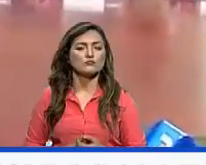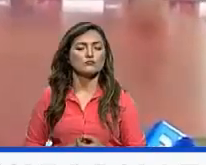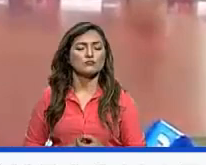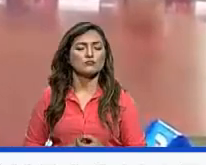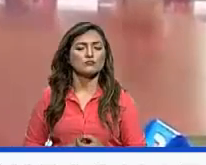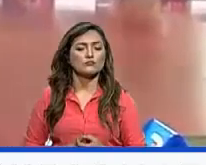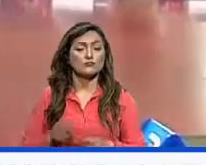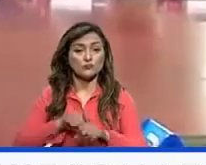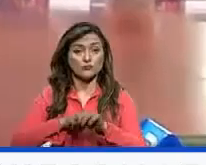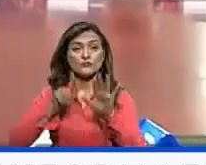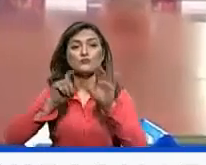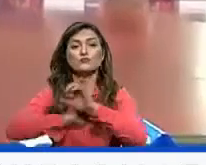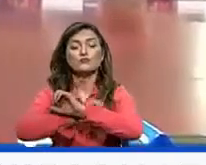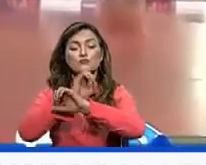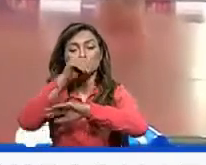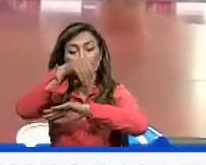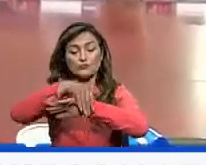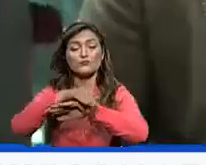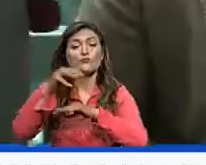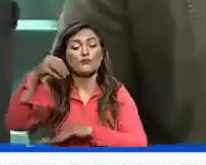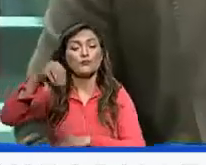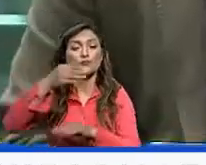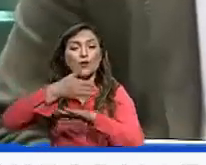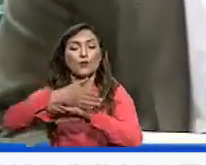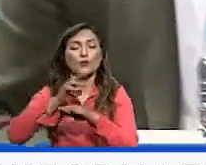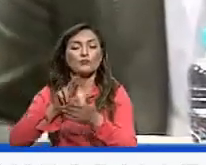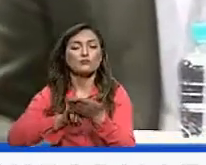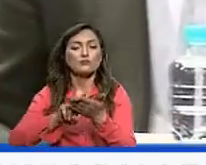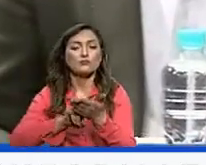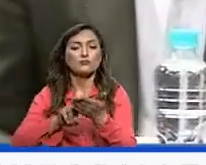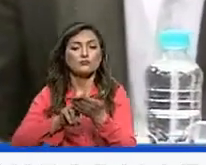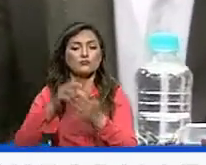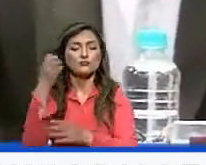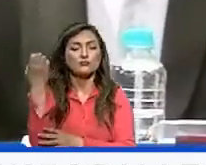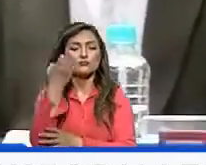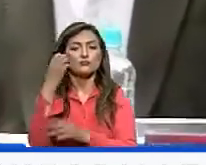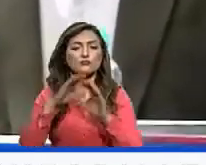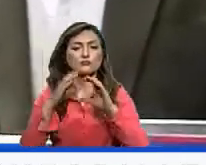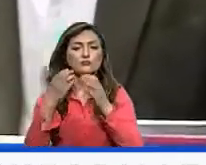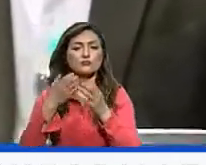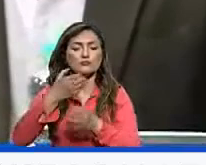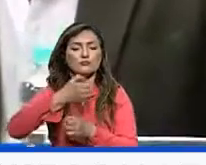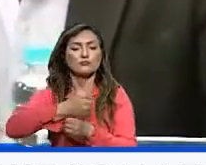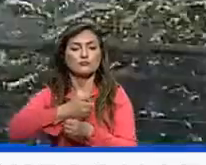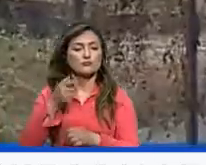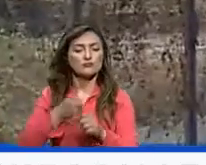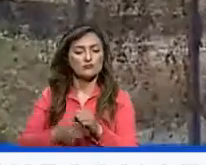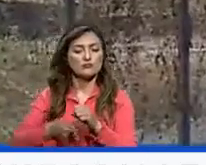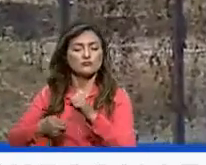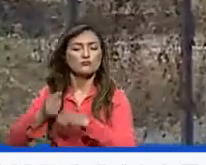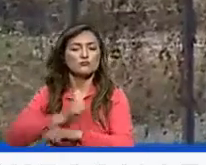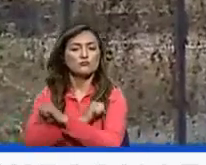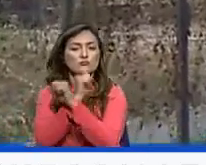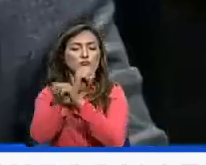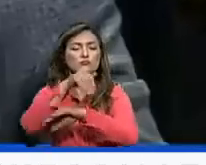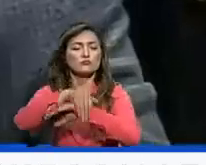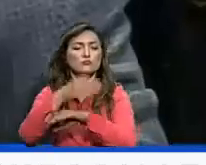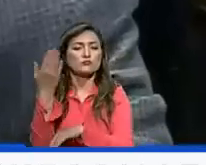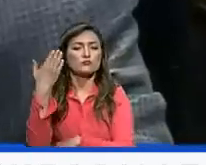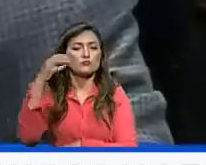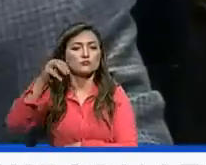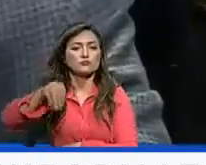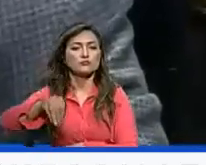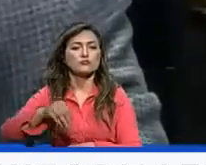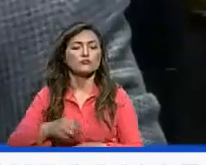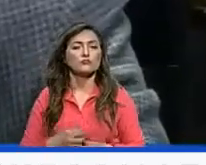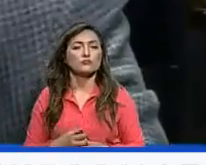la sala de crisis. Aquí se anunció también que se decreta el estado de excepción en todo el sistema